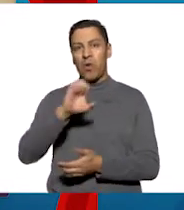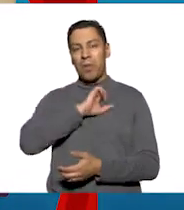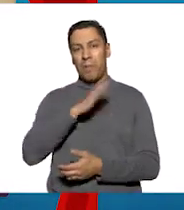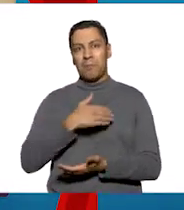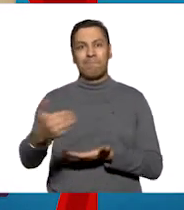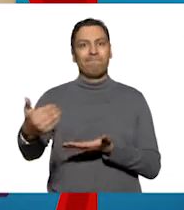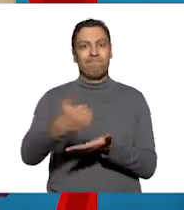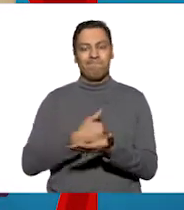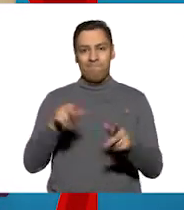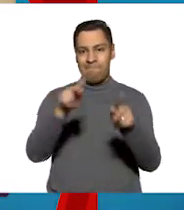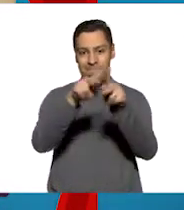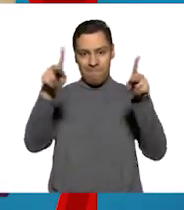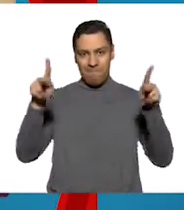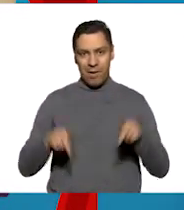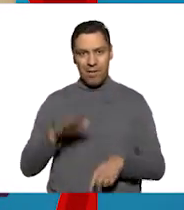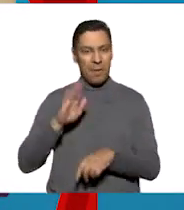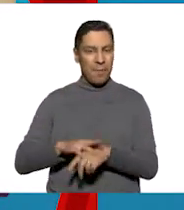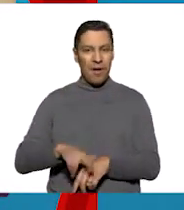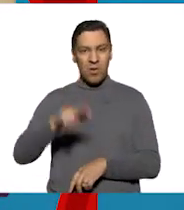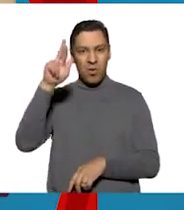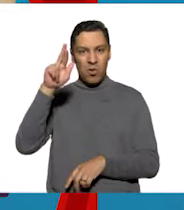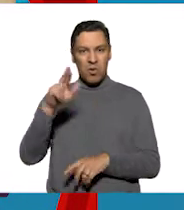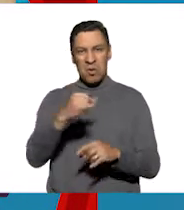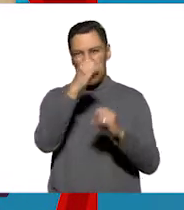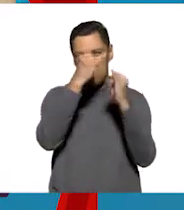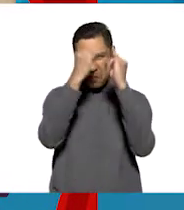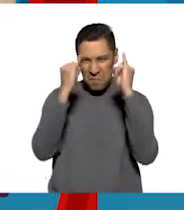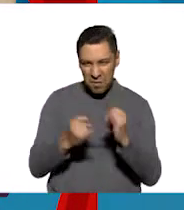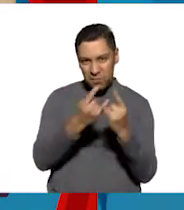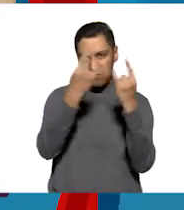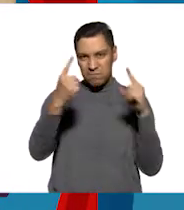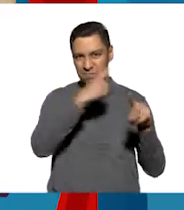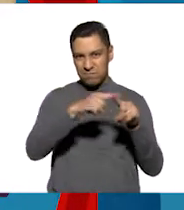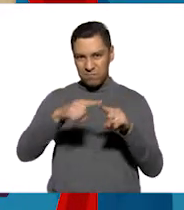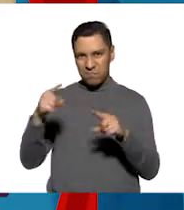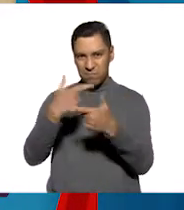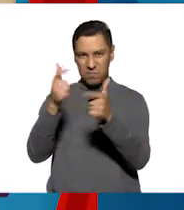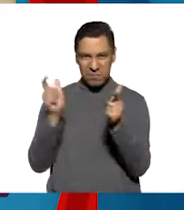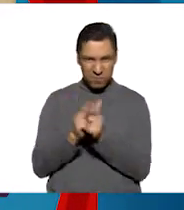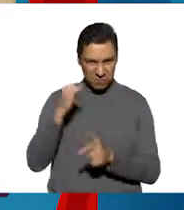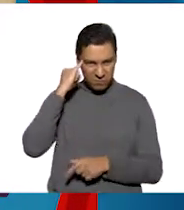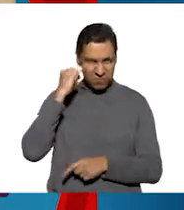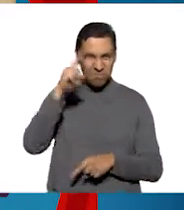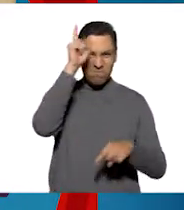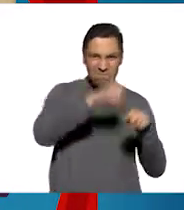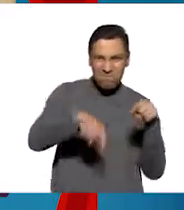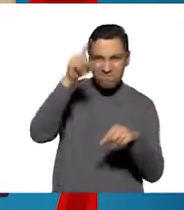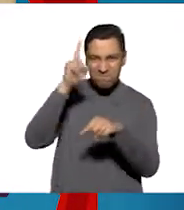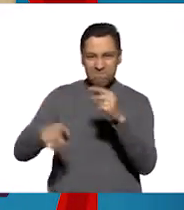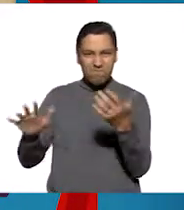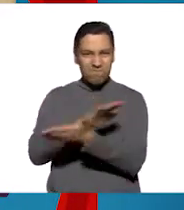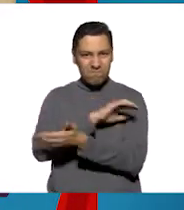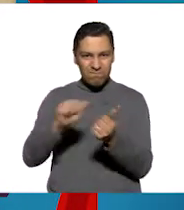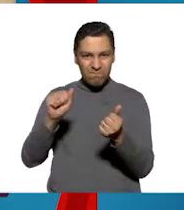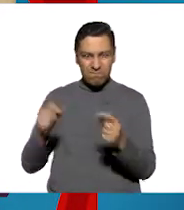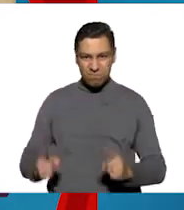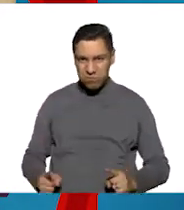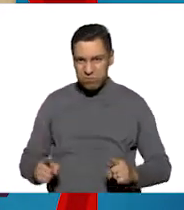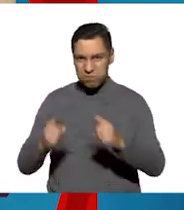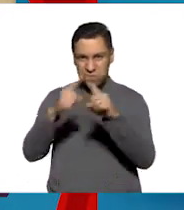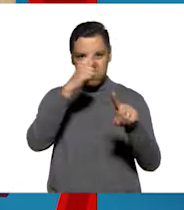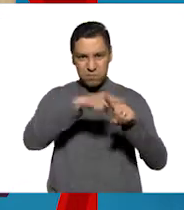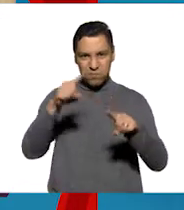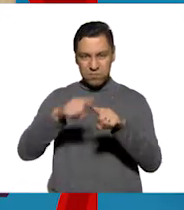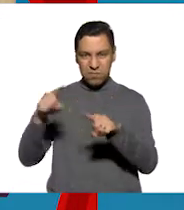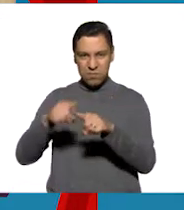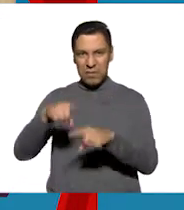Mayor, donde destruyeron los ídolos mexicas y quemaron sus palacios. Finalmente, el